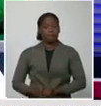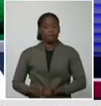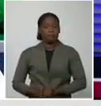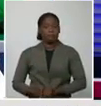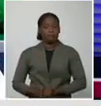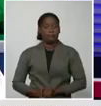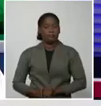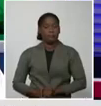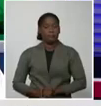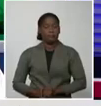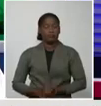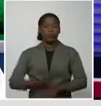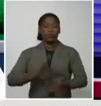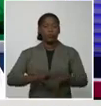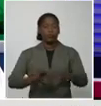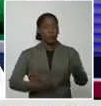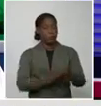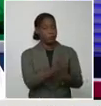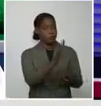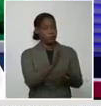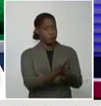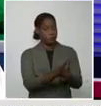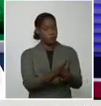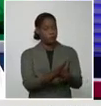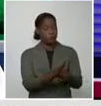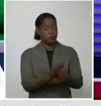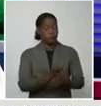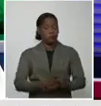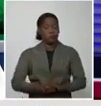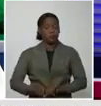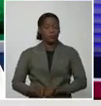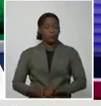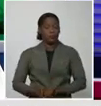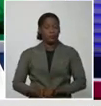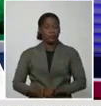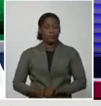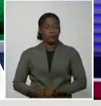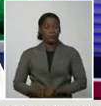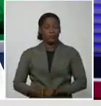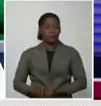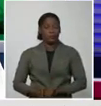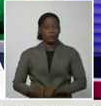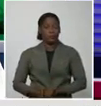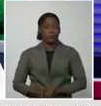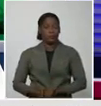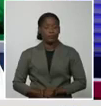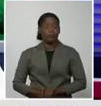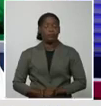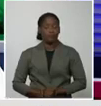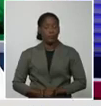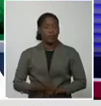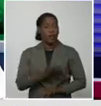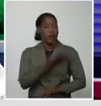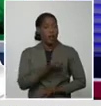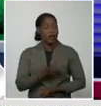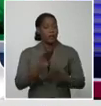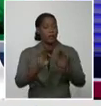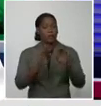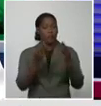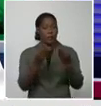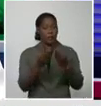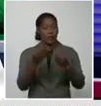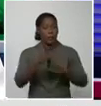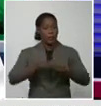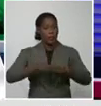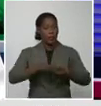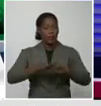relacionados con COVID que tenemos que informar y dar las condolencias a sus familiares y